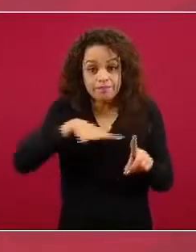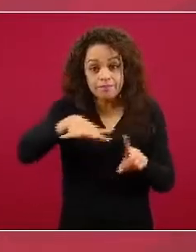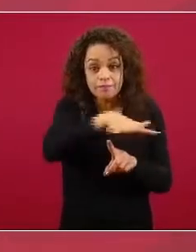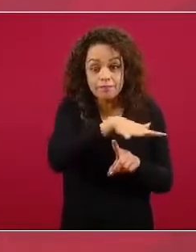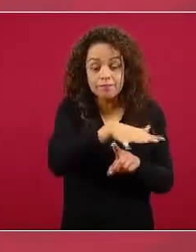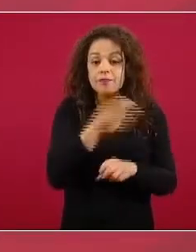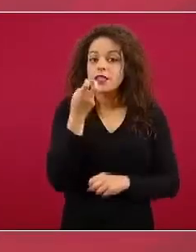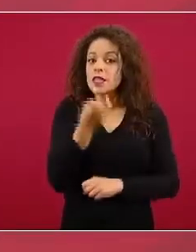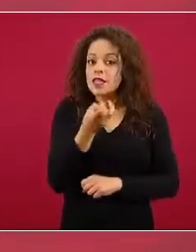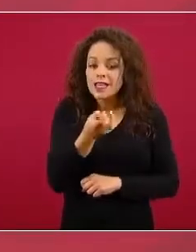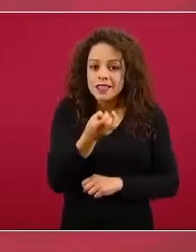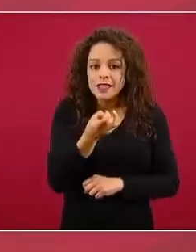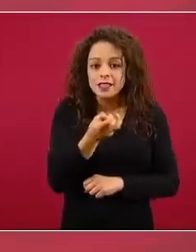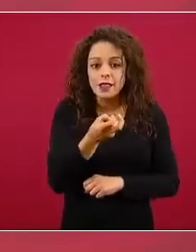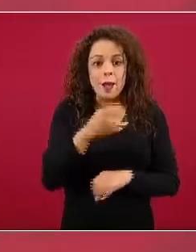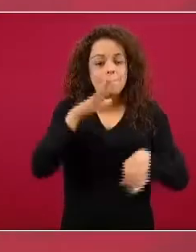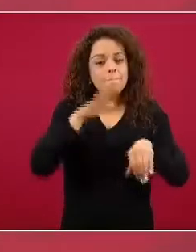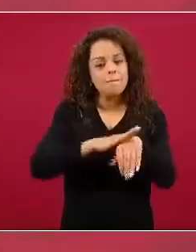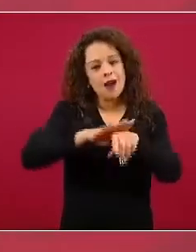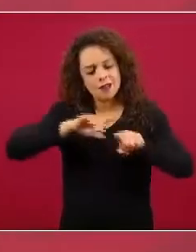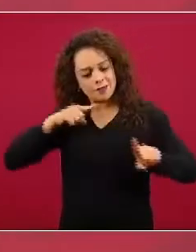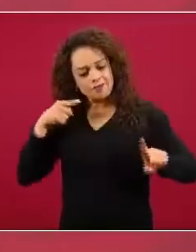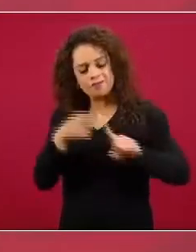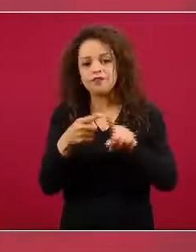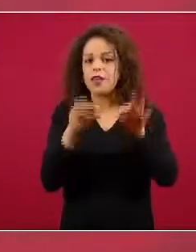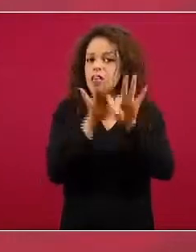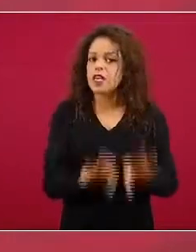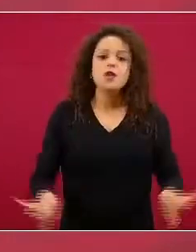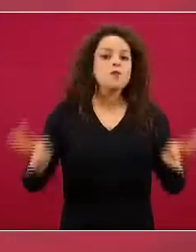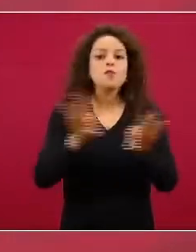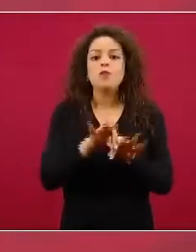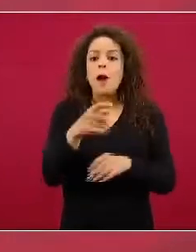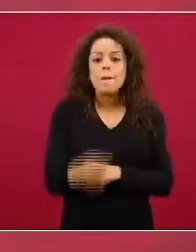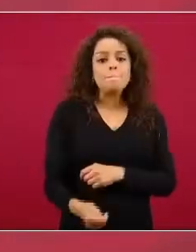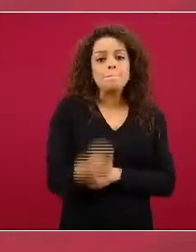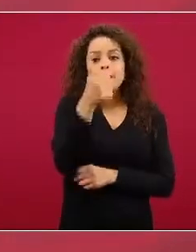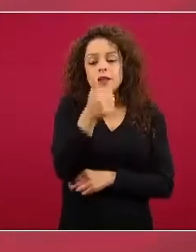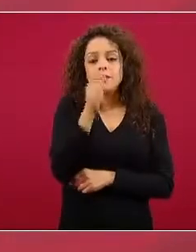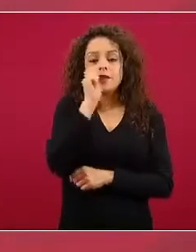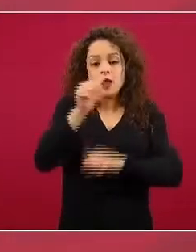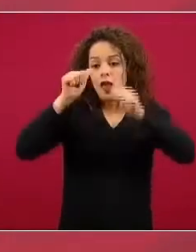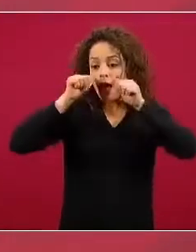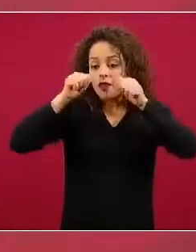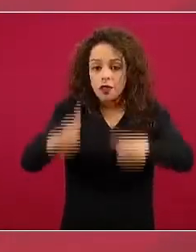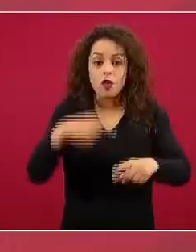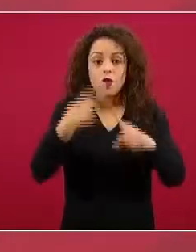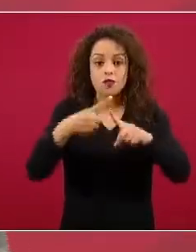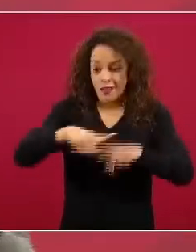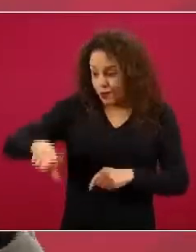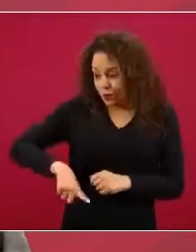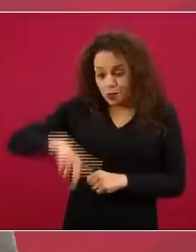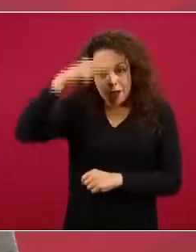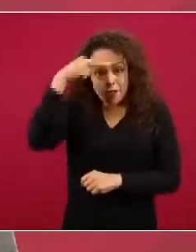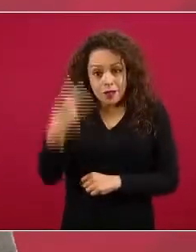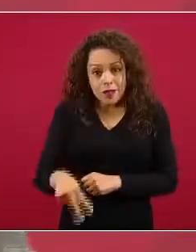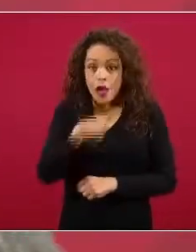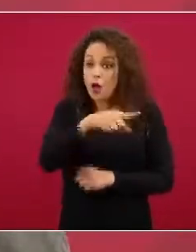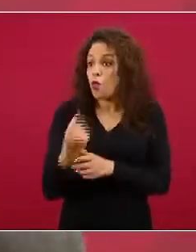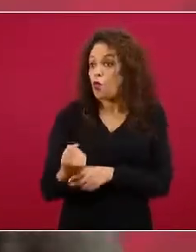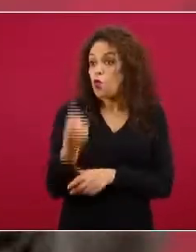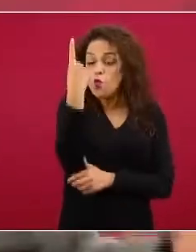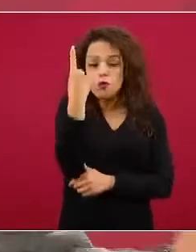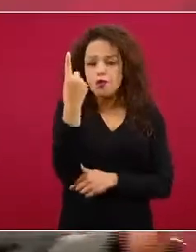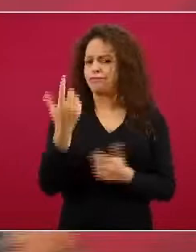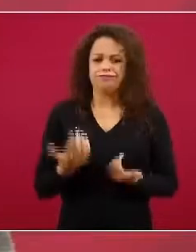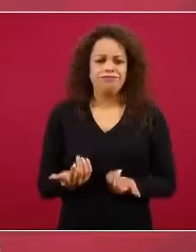de nuestra atención, es el centro principalísimo de la atención del Gobierno de México. No quiere decir que sean los únicos, y no quiere